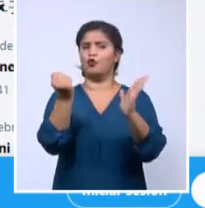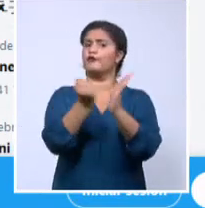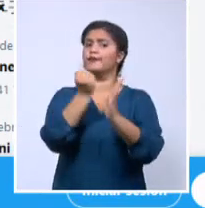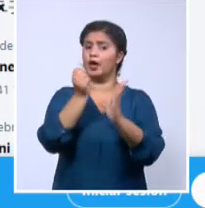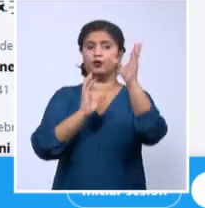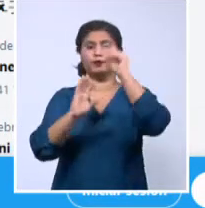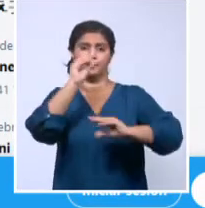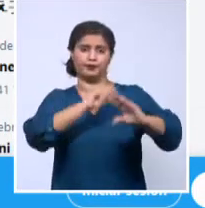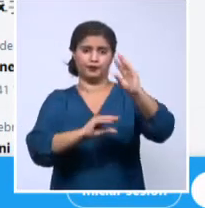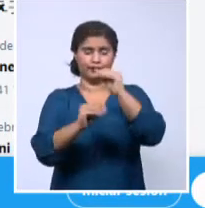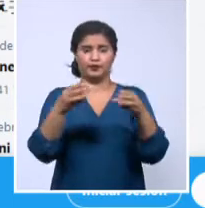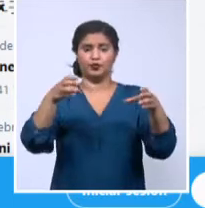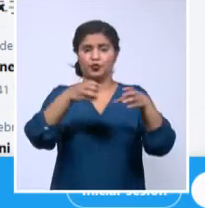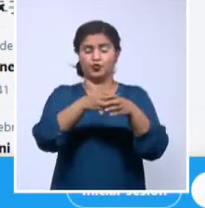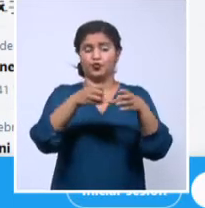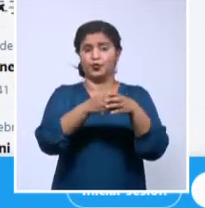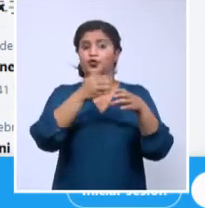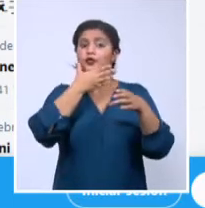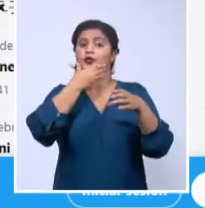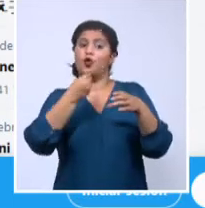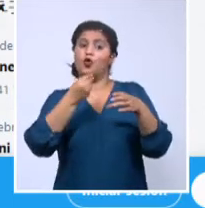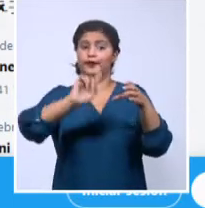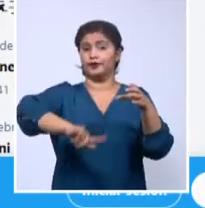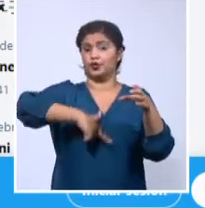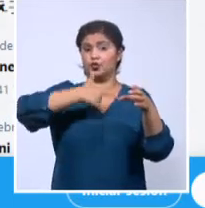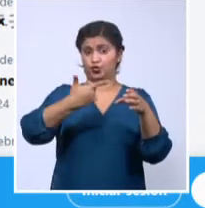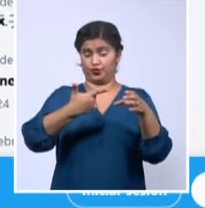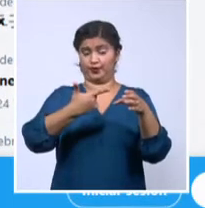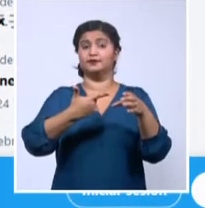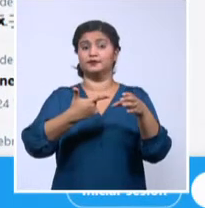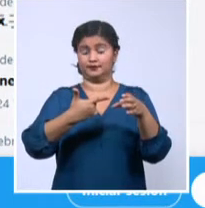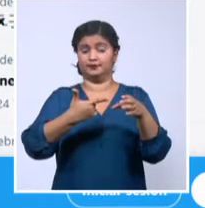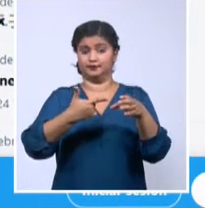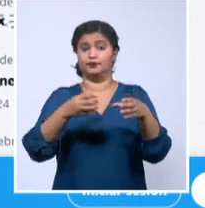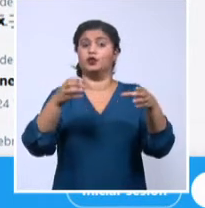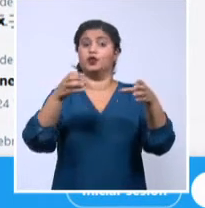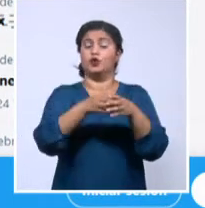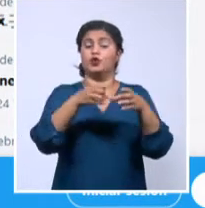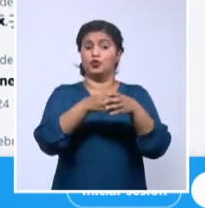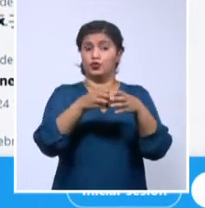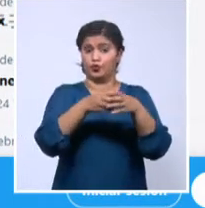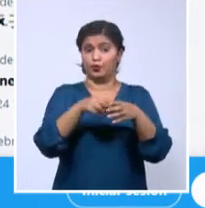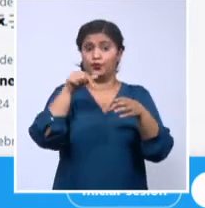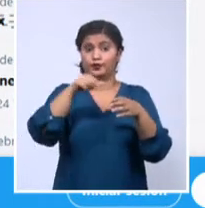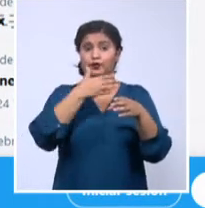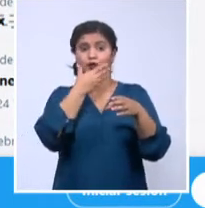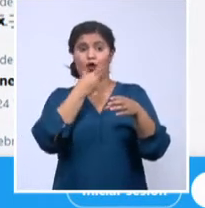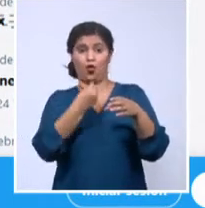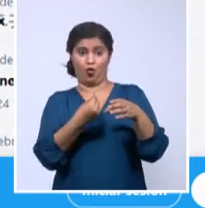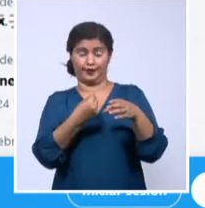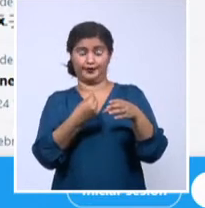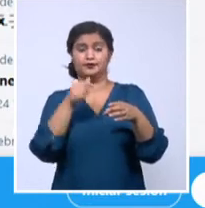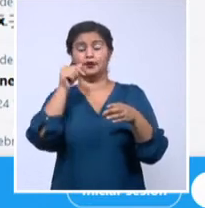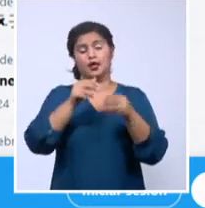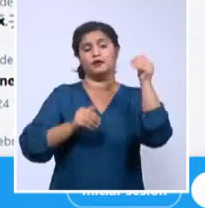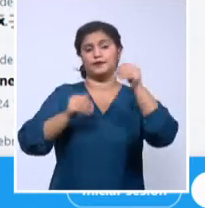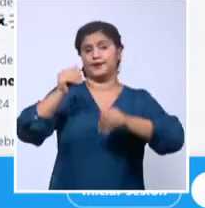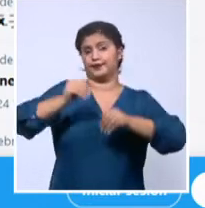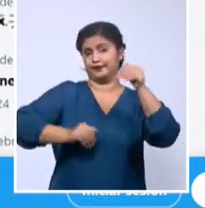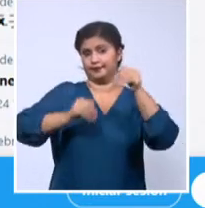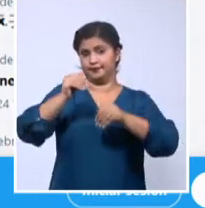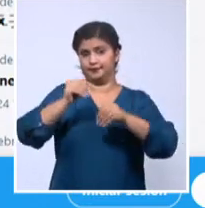La Asociación Hermano Saiz, la etiqueta AHS Cuba, participará en los debates con una heterogénea representación